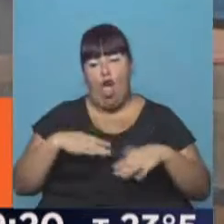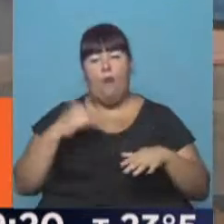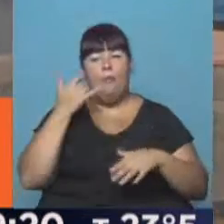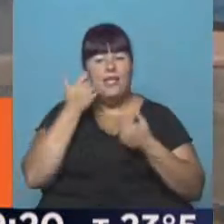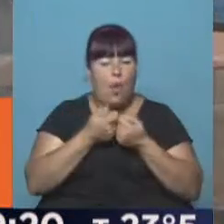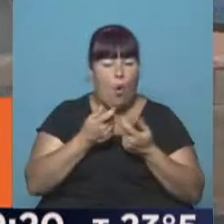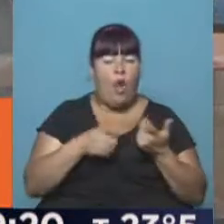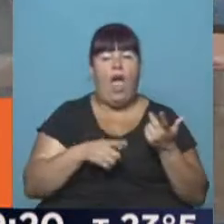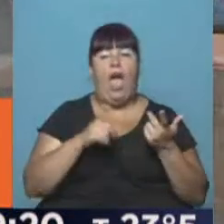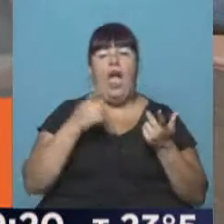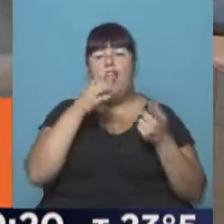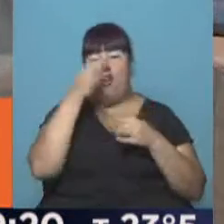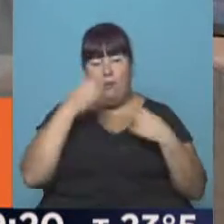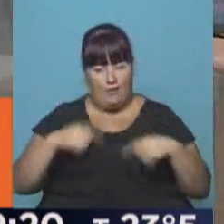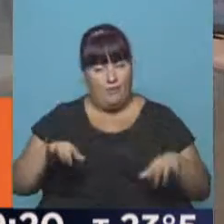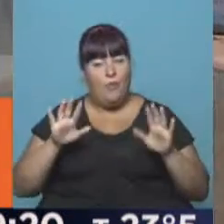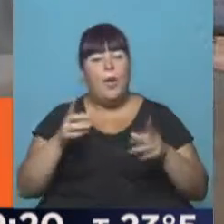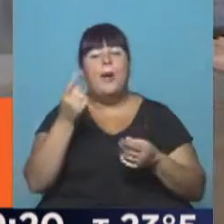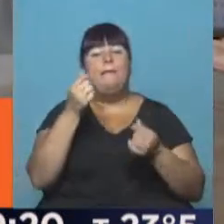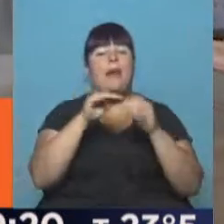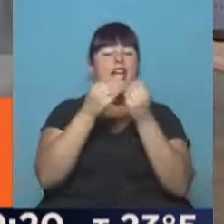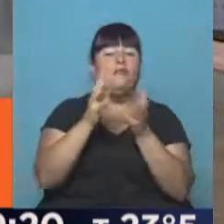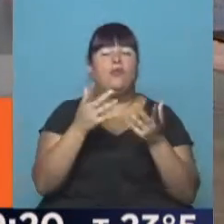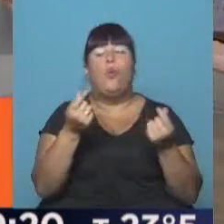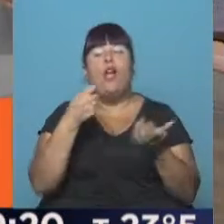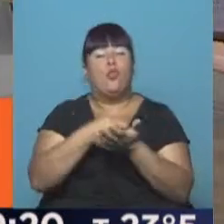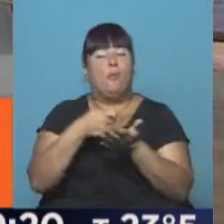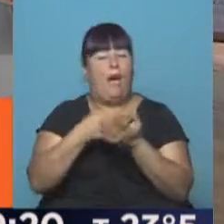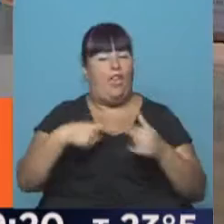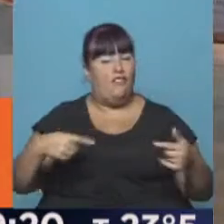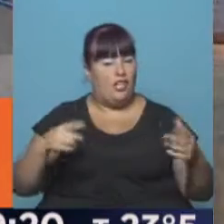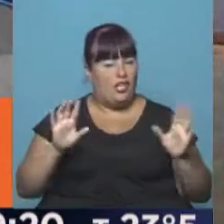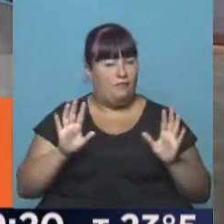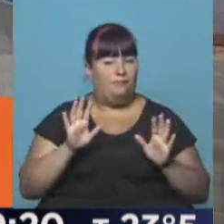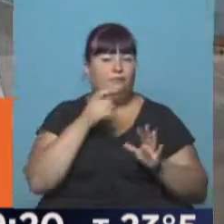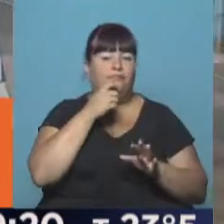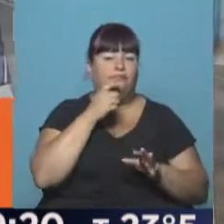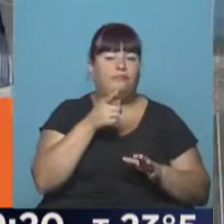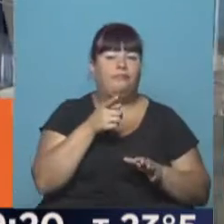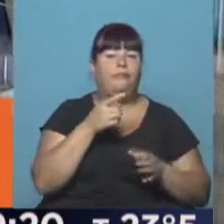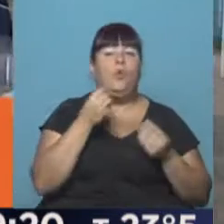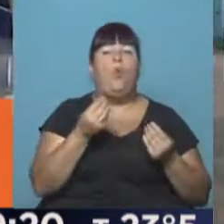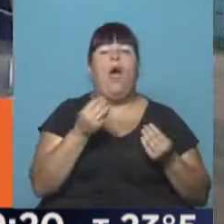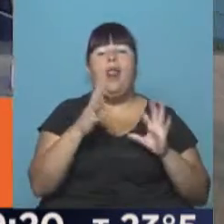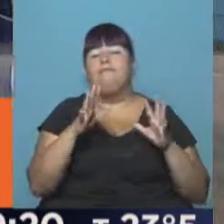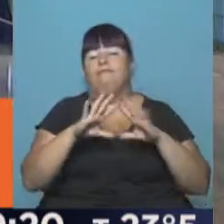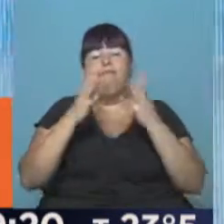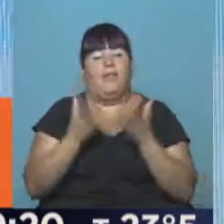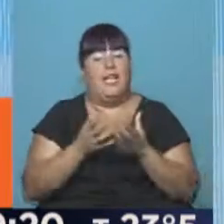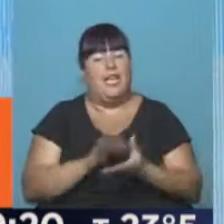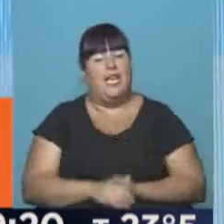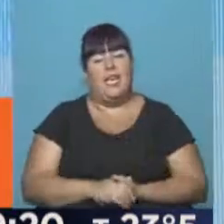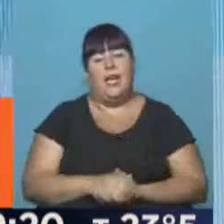telefonía y cosméticos bueno y el precio promedio lo que se abona por los diferentes artículos cual ha sido